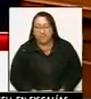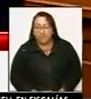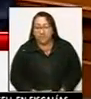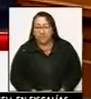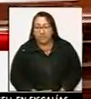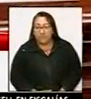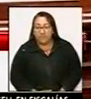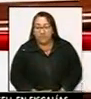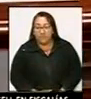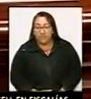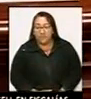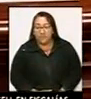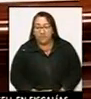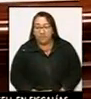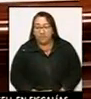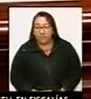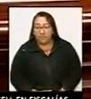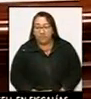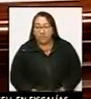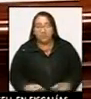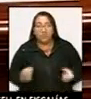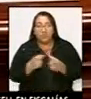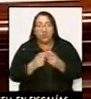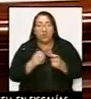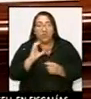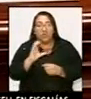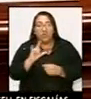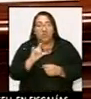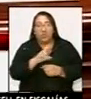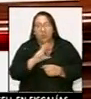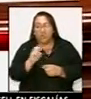presidente. Gracias, congresista. Tiene la palabra el congresista Curro.